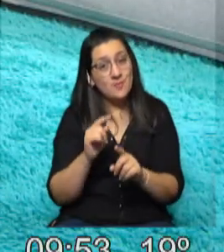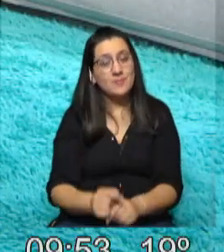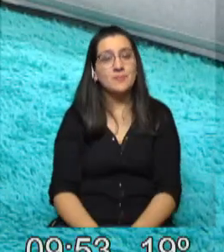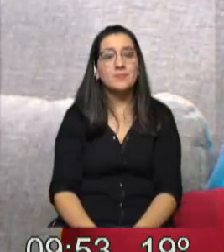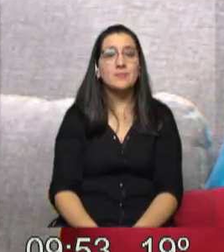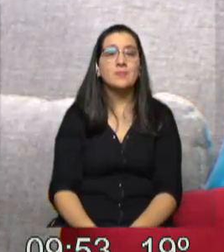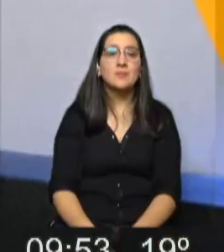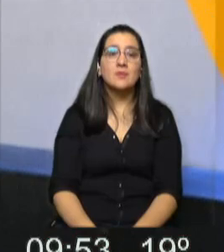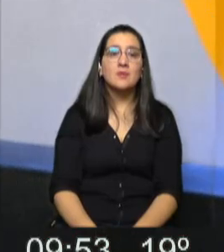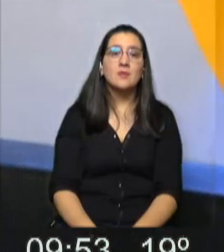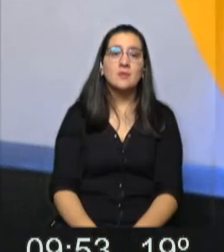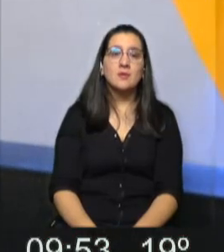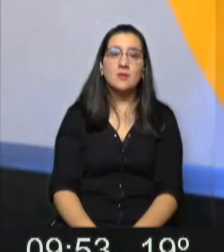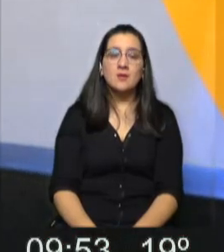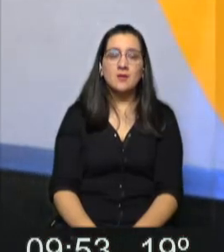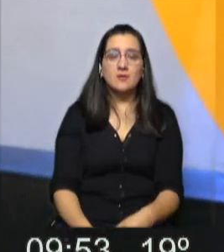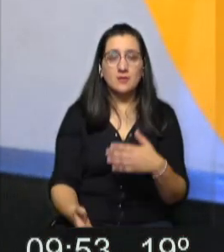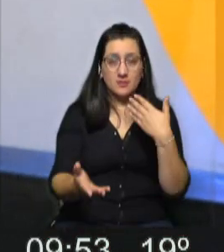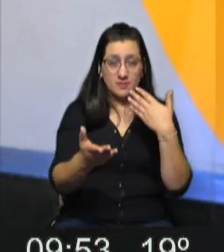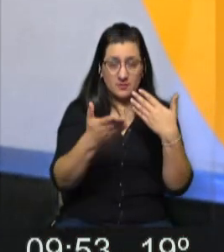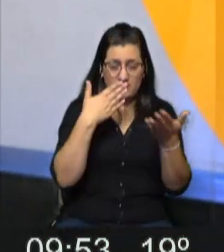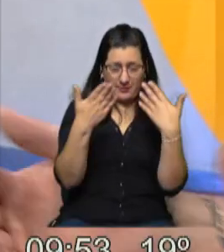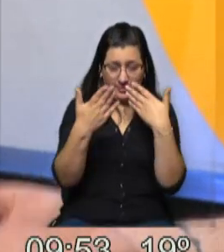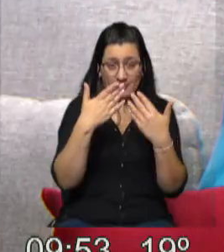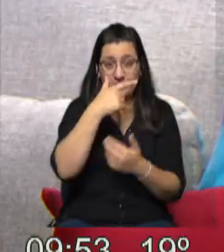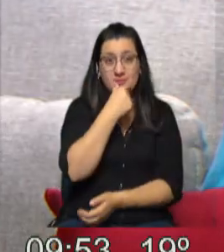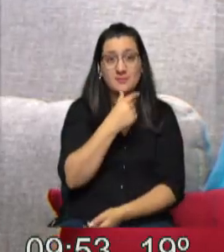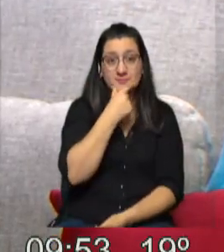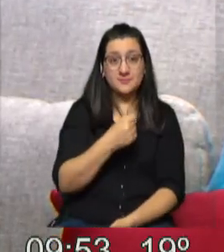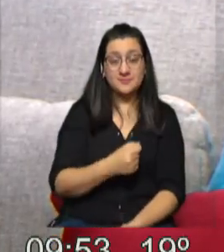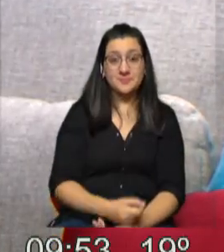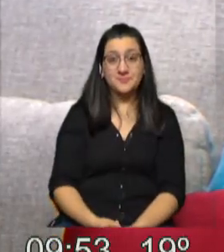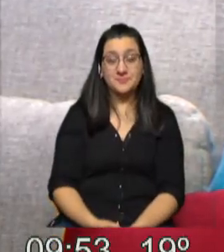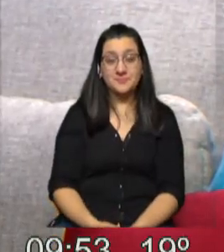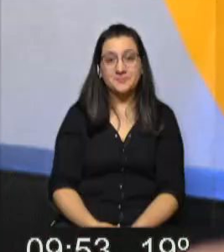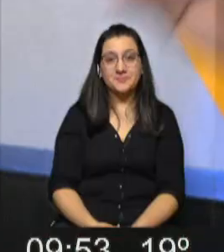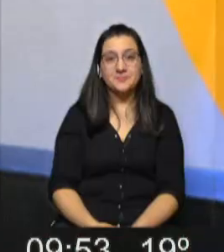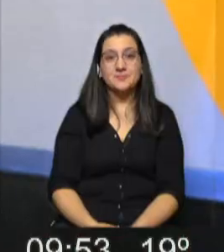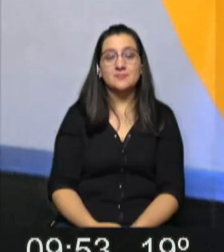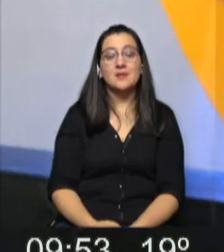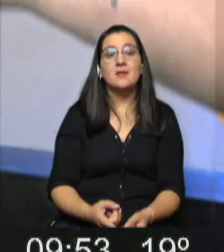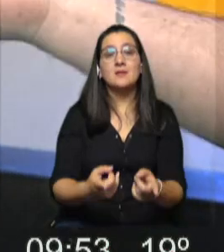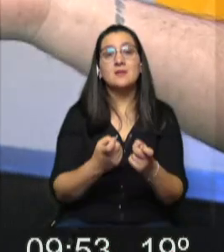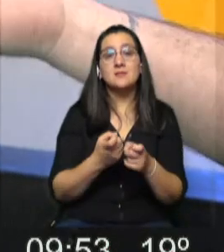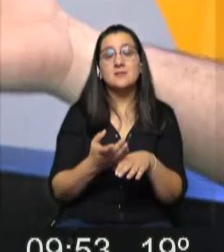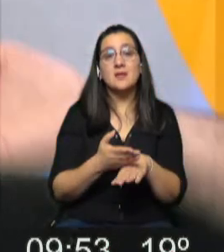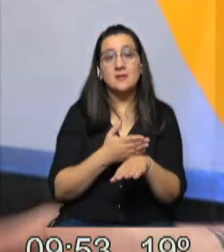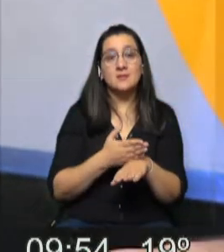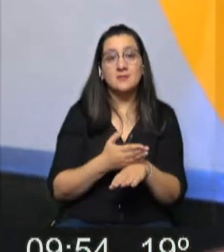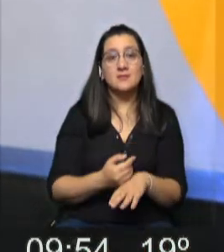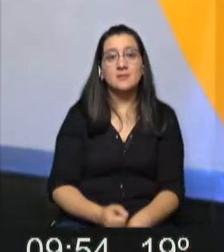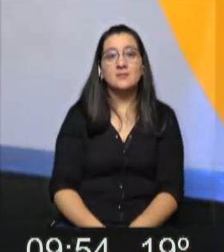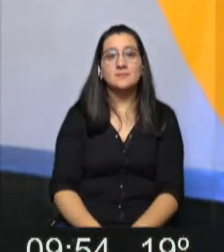tarde. ¿En serio? Sí. ¿La hablas en terapia? ¿Y por qué no la haces los miércoles de tarde? Así el jueves venís más. No, porque me voy estropeado. Claro, me voy